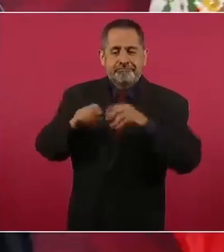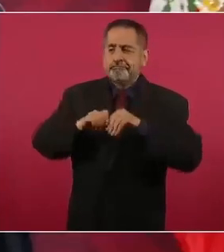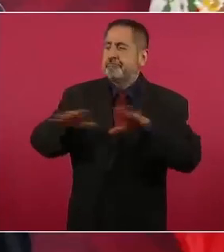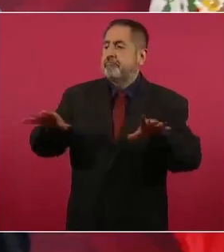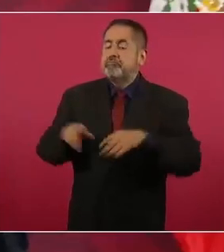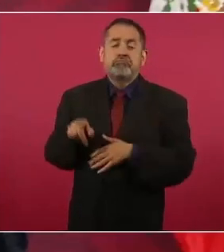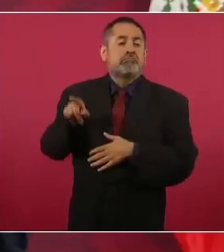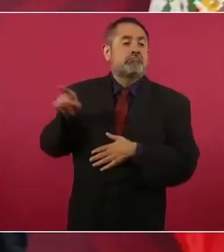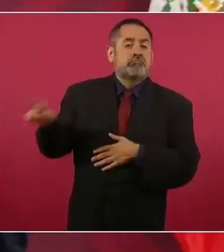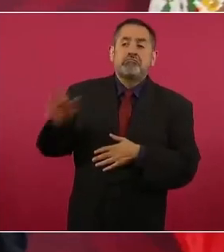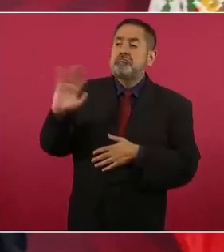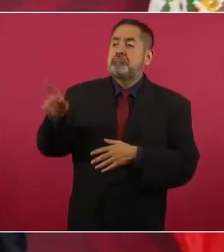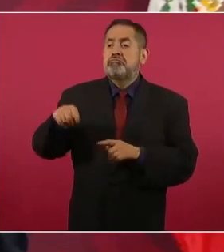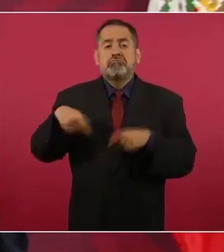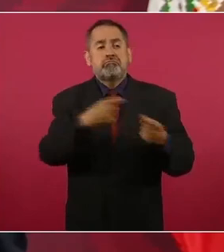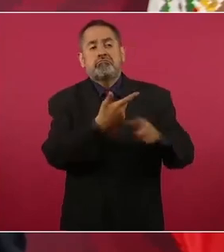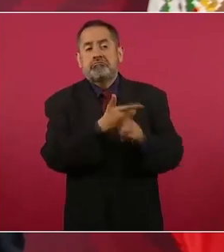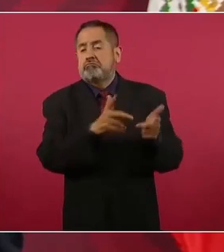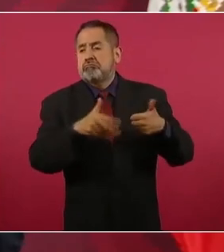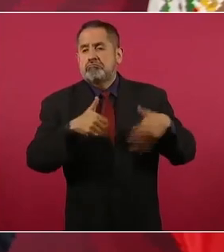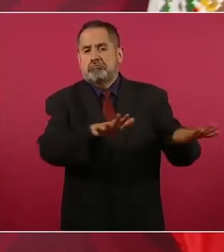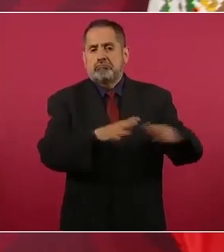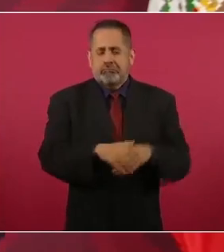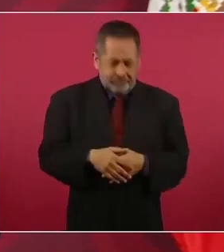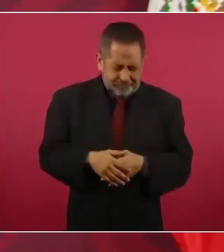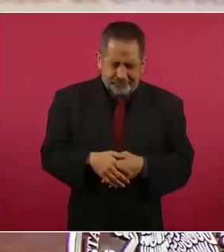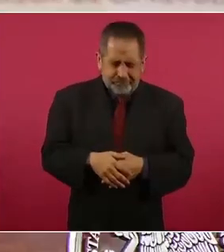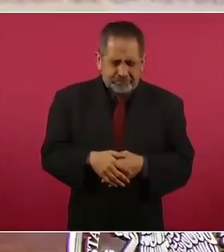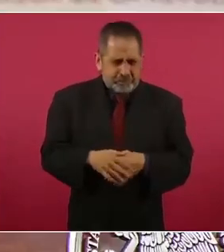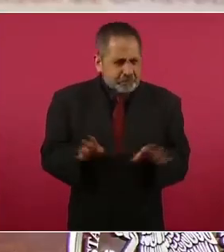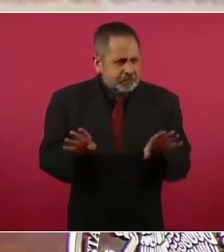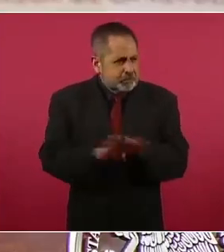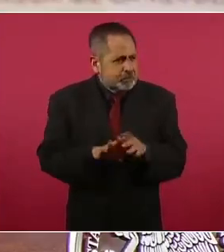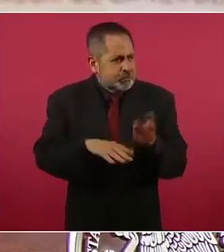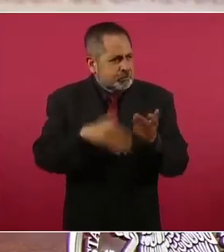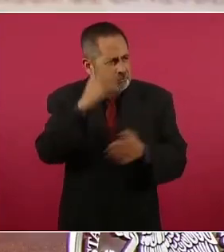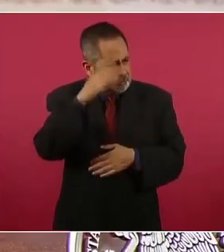habíamos liberado a esta persona. Increíble.